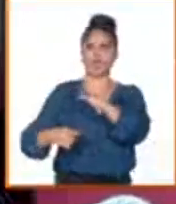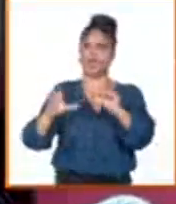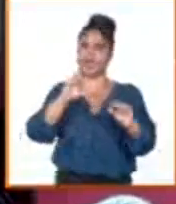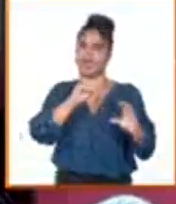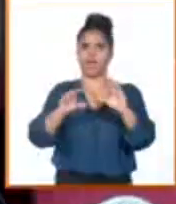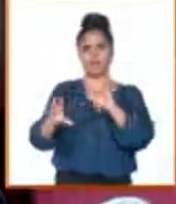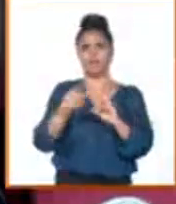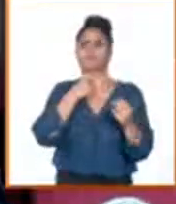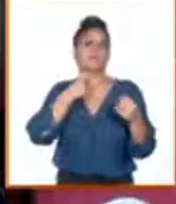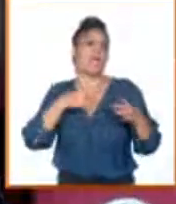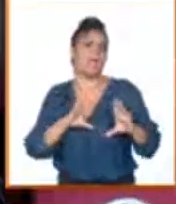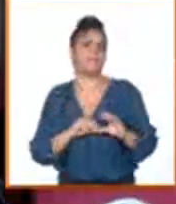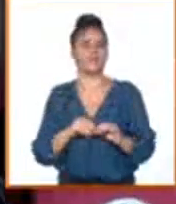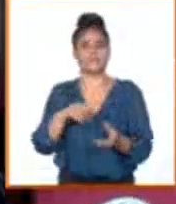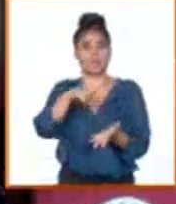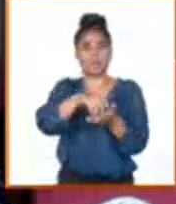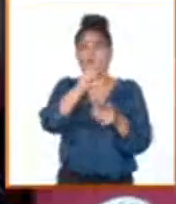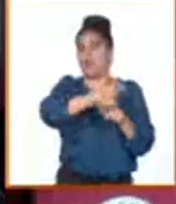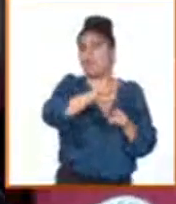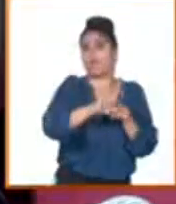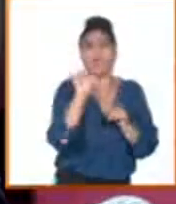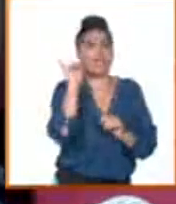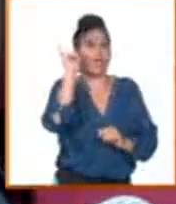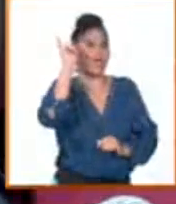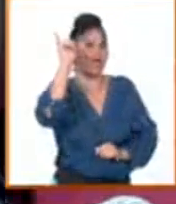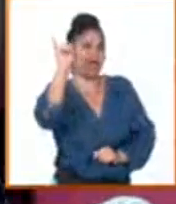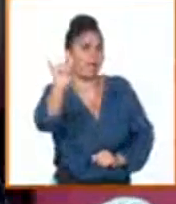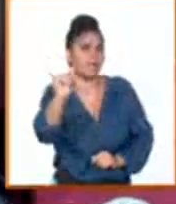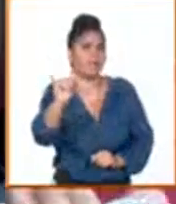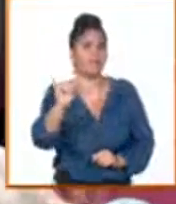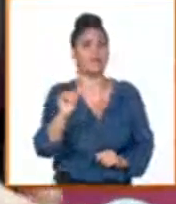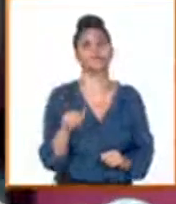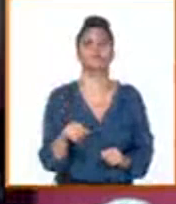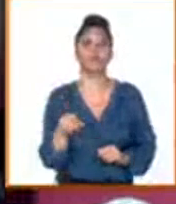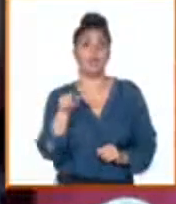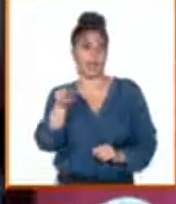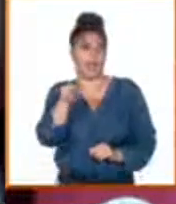hay nada en lo que se refiere a sociedad cubana que pueda